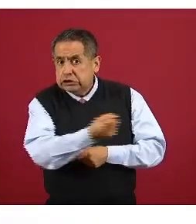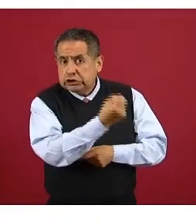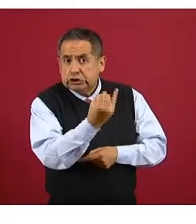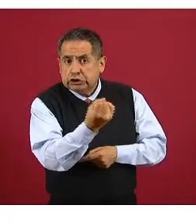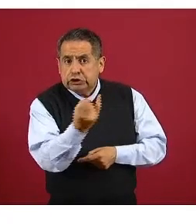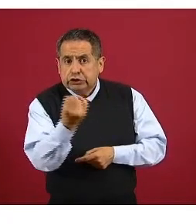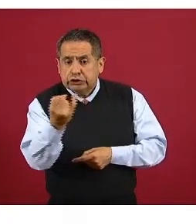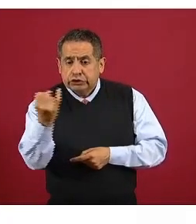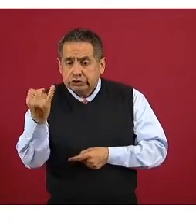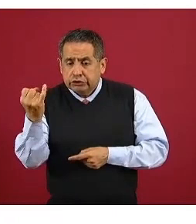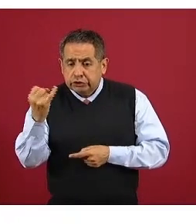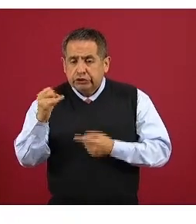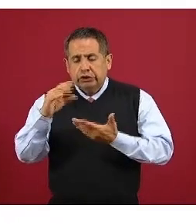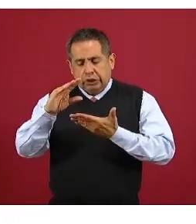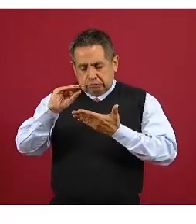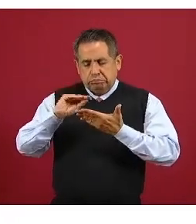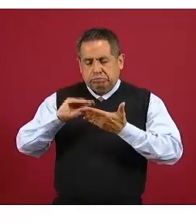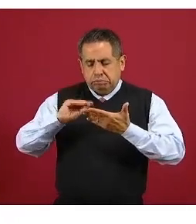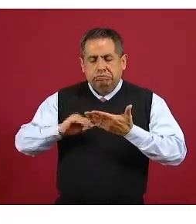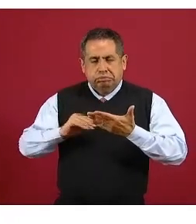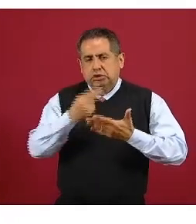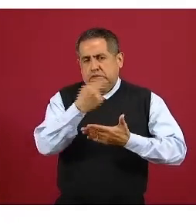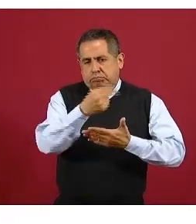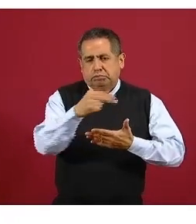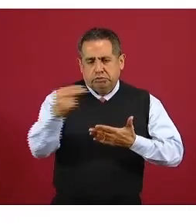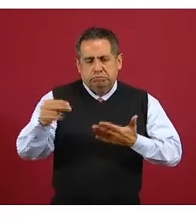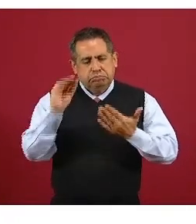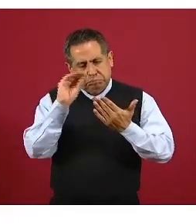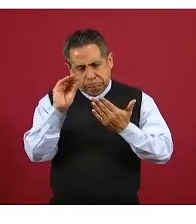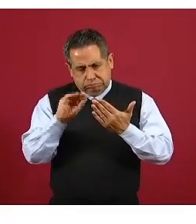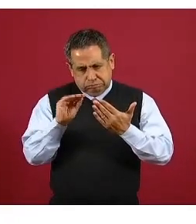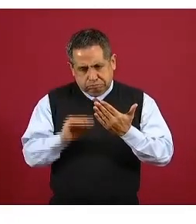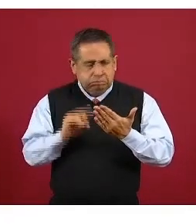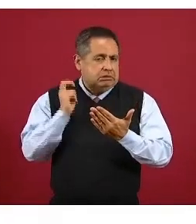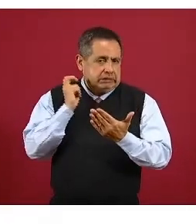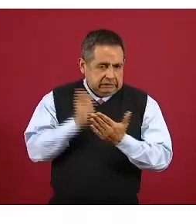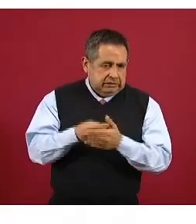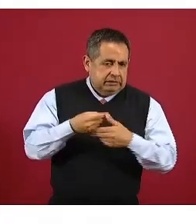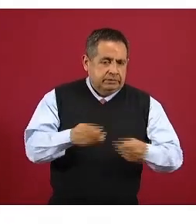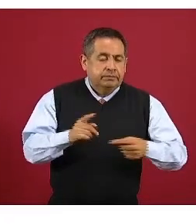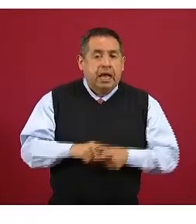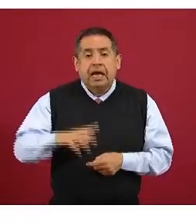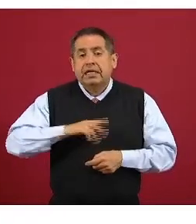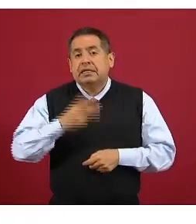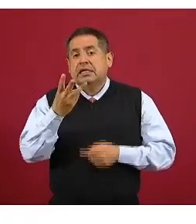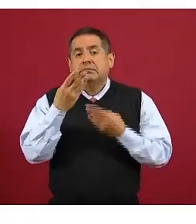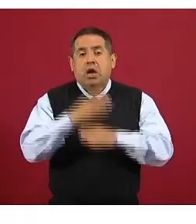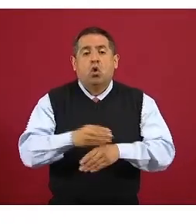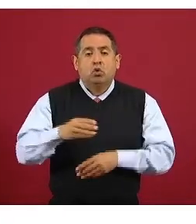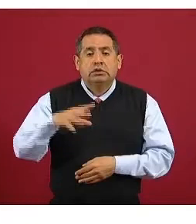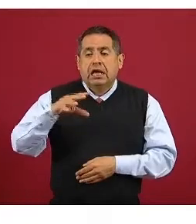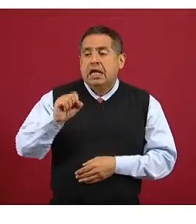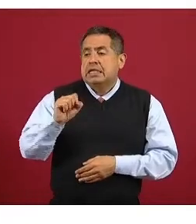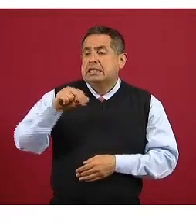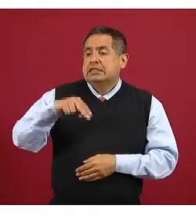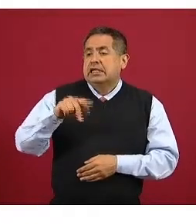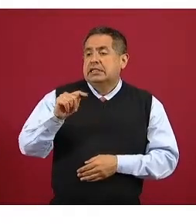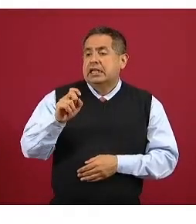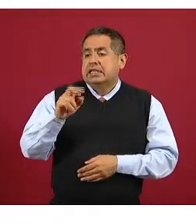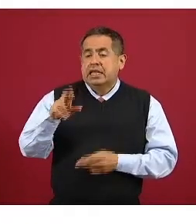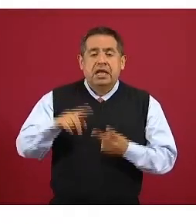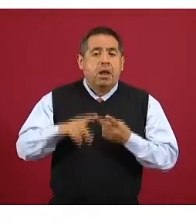datos, que es la que hemos venido dispersando, con 3 bancos: Santander, Banorte